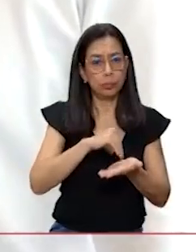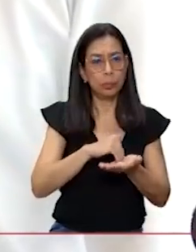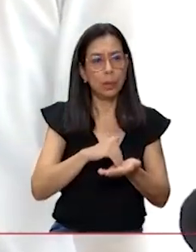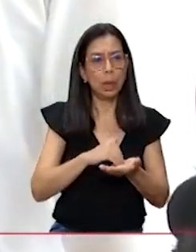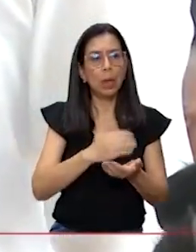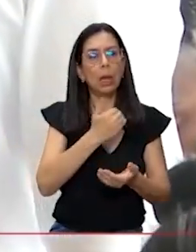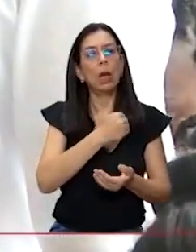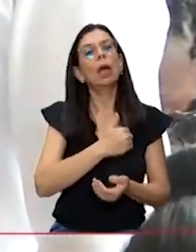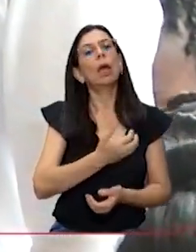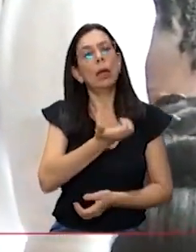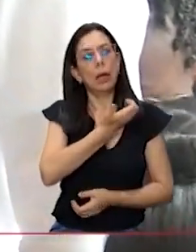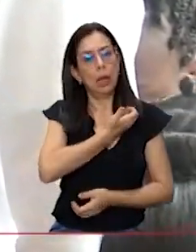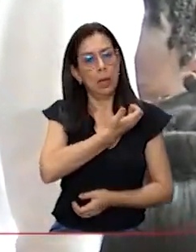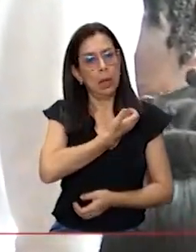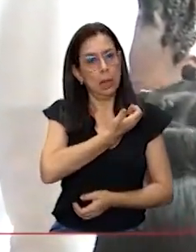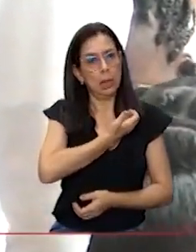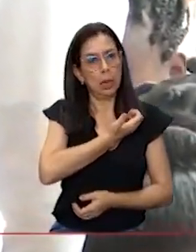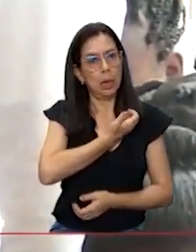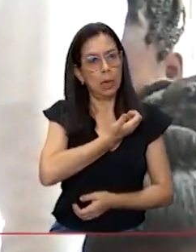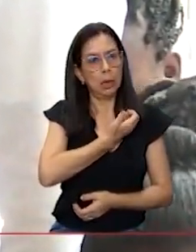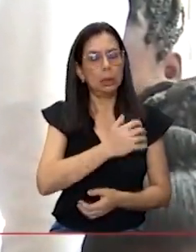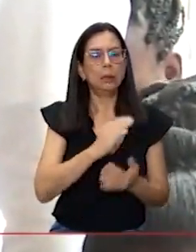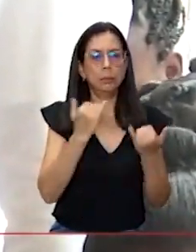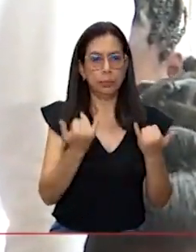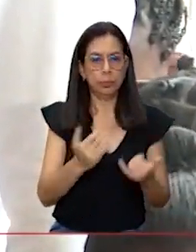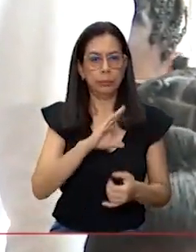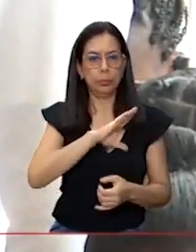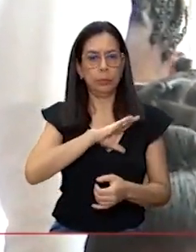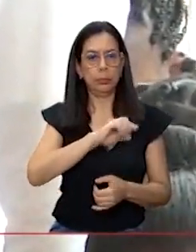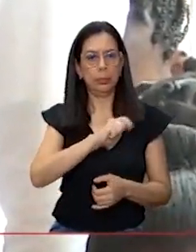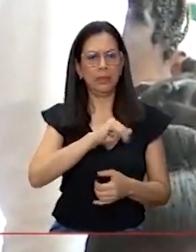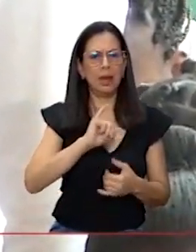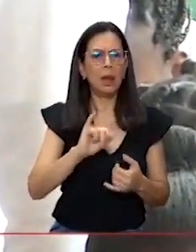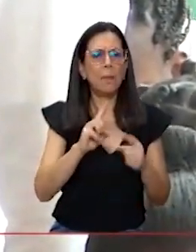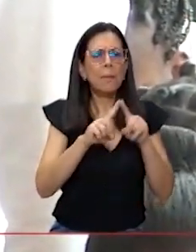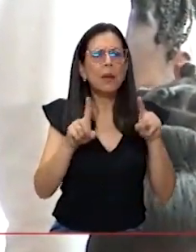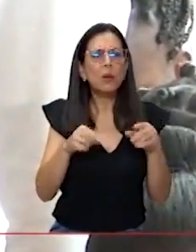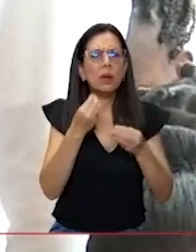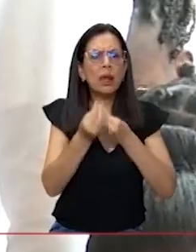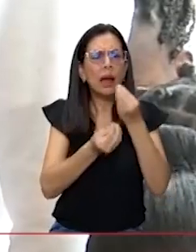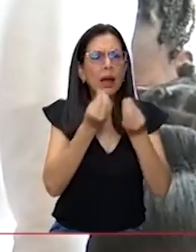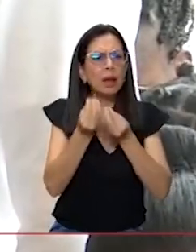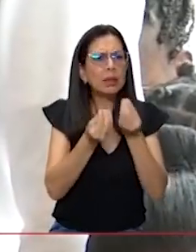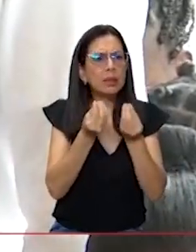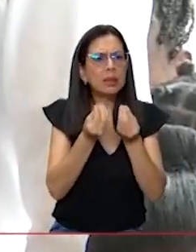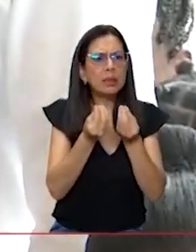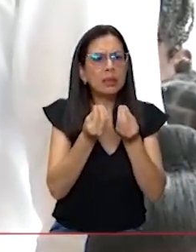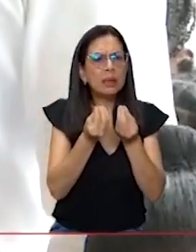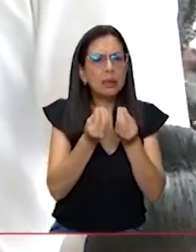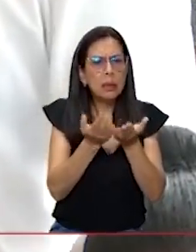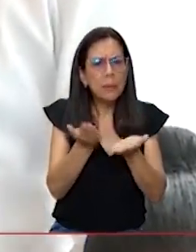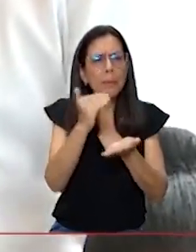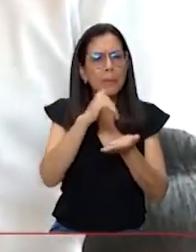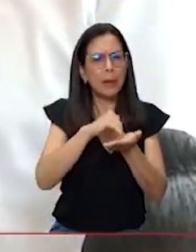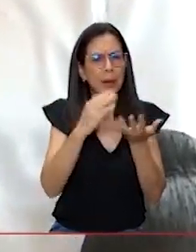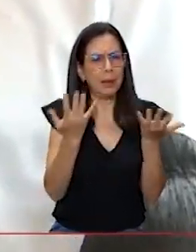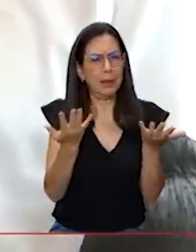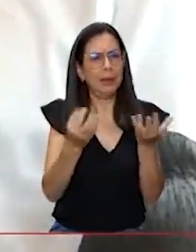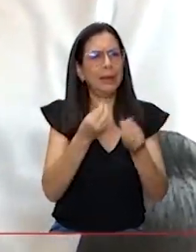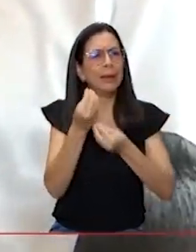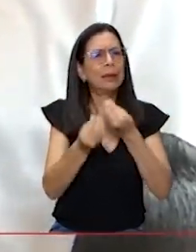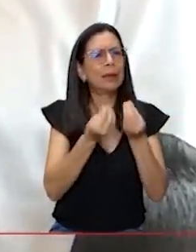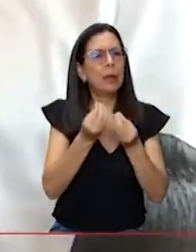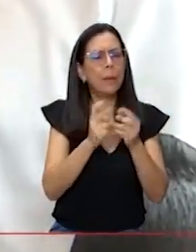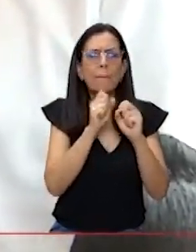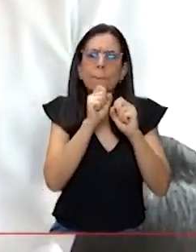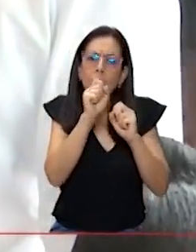el alcalde de la ciudad de Cali, Jorge Iván Ospina. ¿Pero qué hace Empresas Municipales aquí en este evento? Preguntémosle directamente al